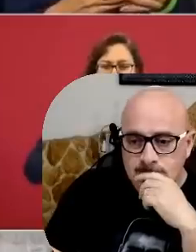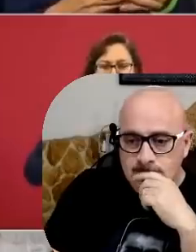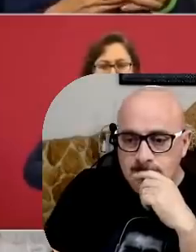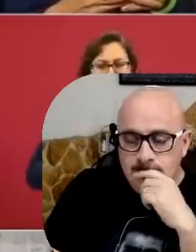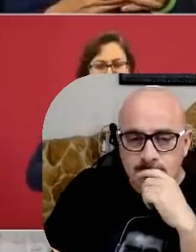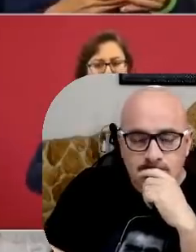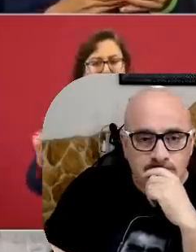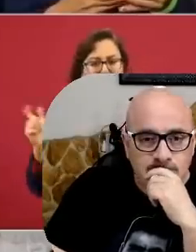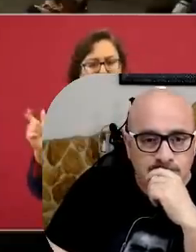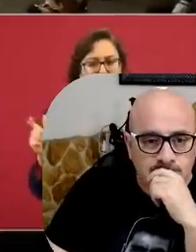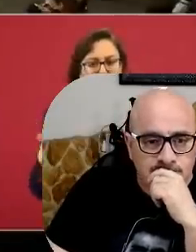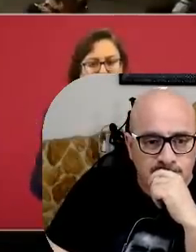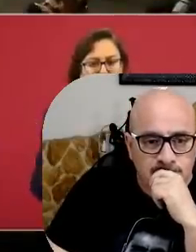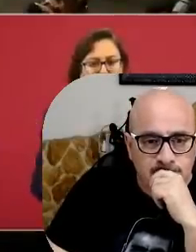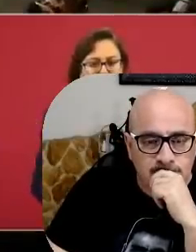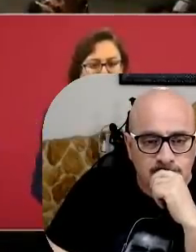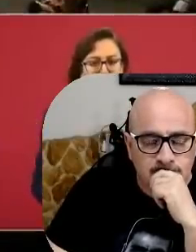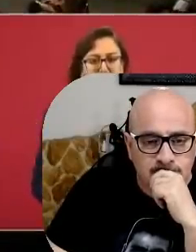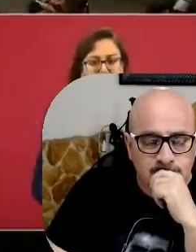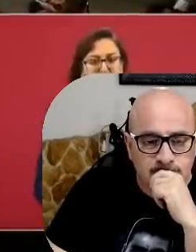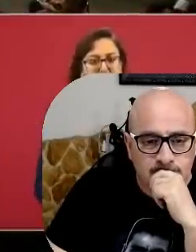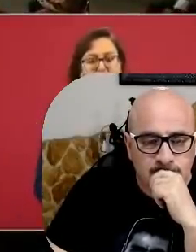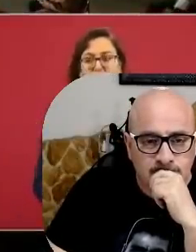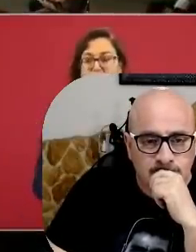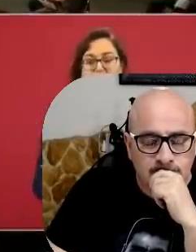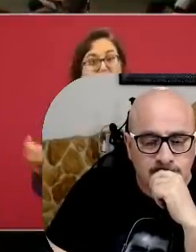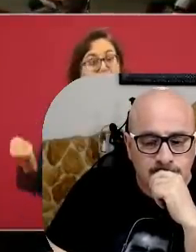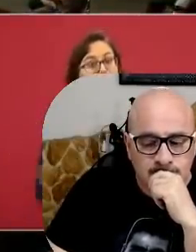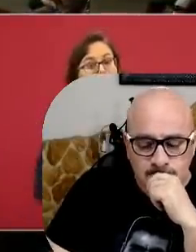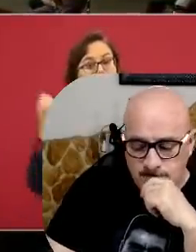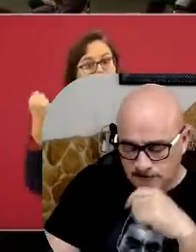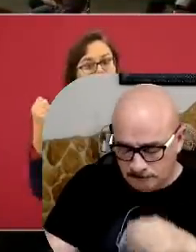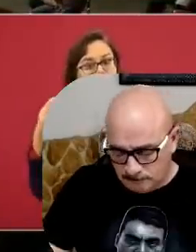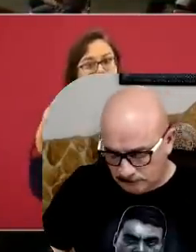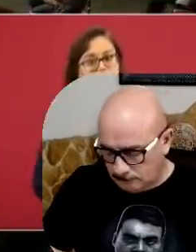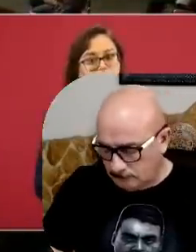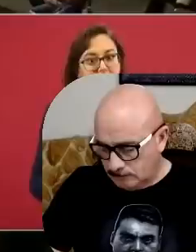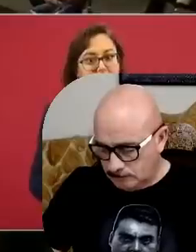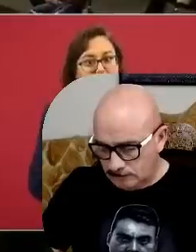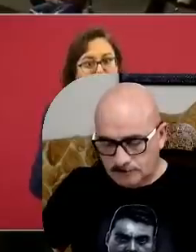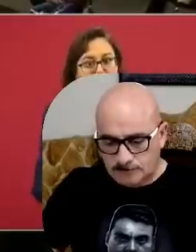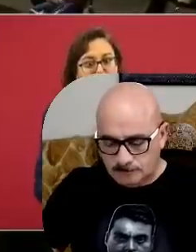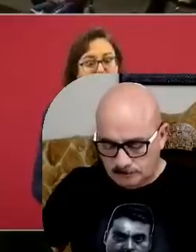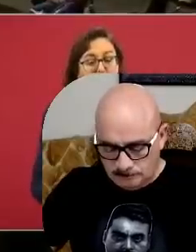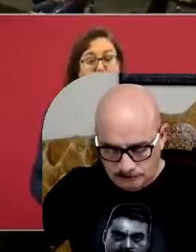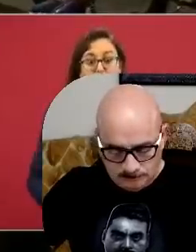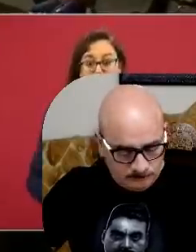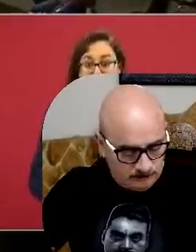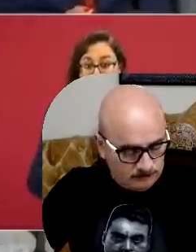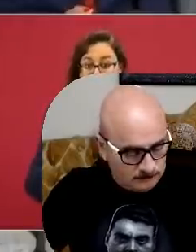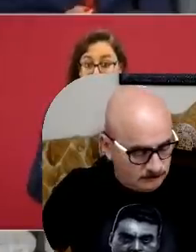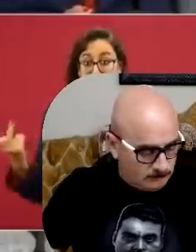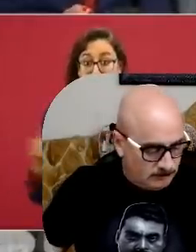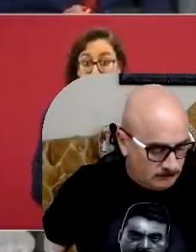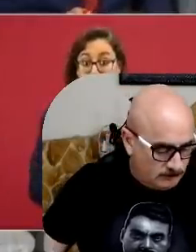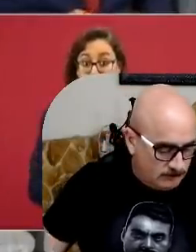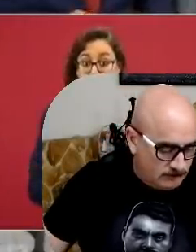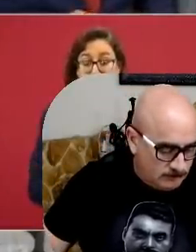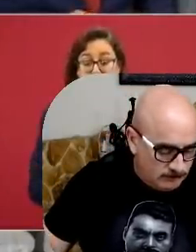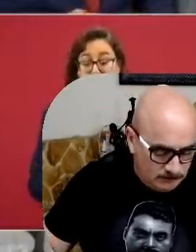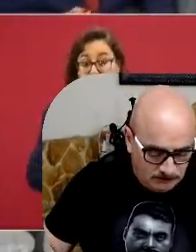enfrentamientos puedan, digamos, subir de tono y que puedan terminar en hechos lamentables? ¿Y si se